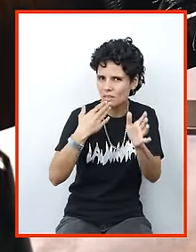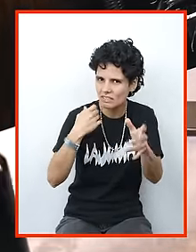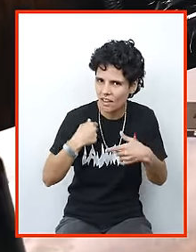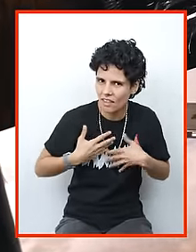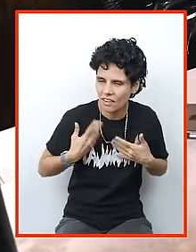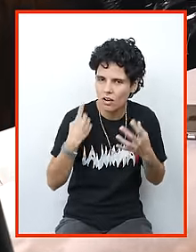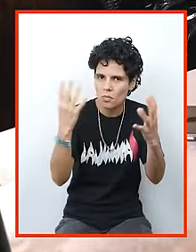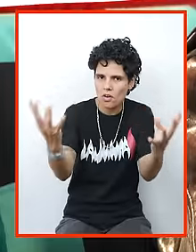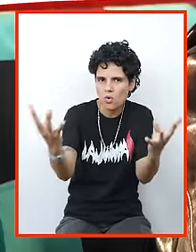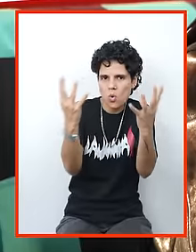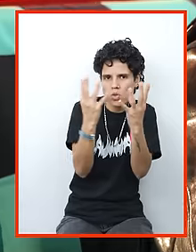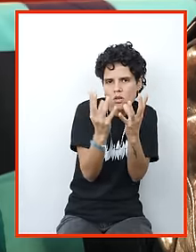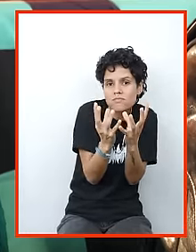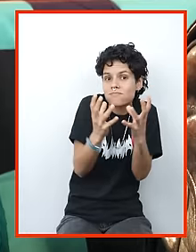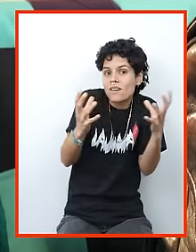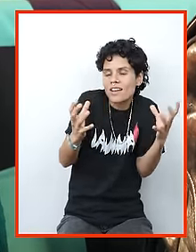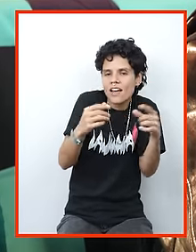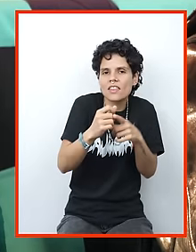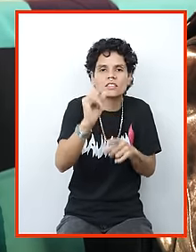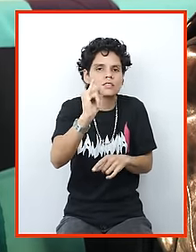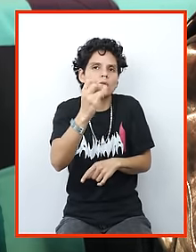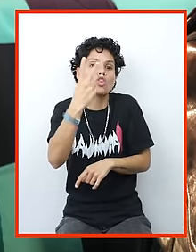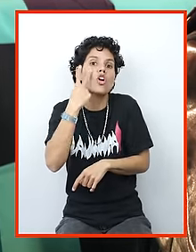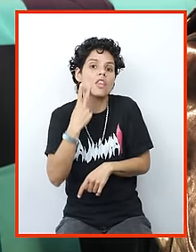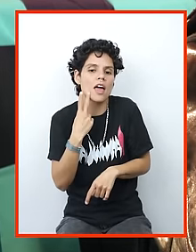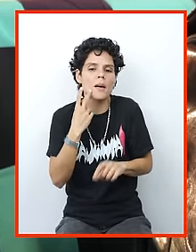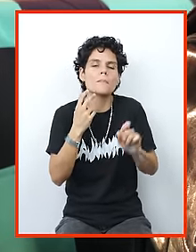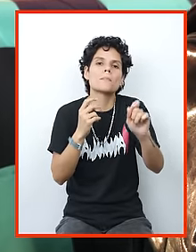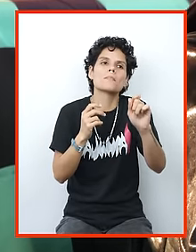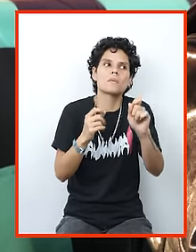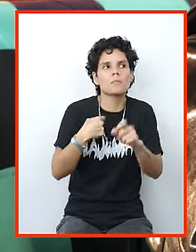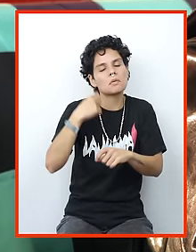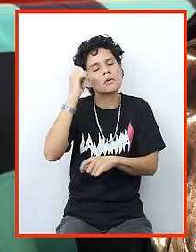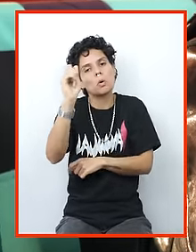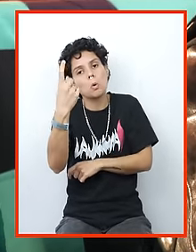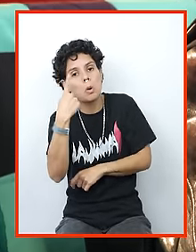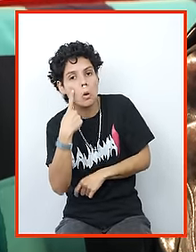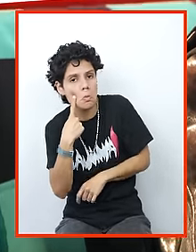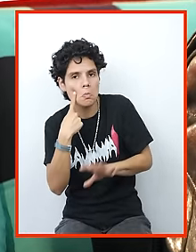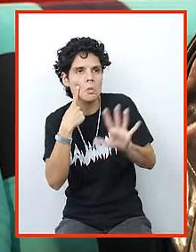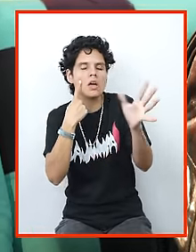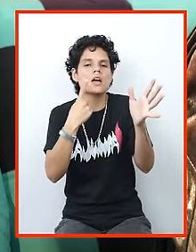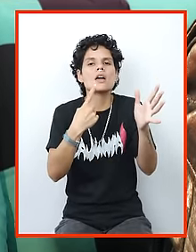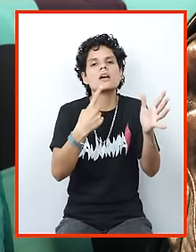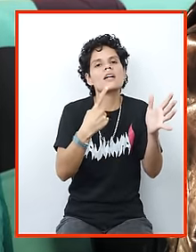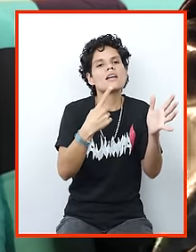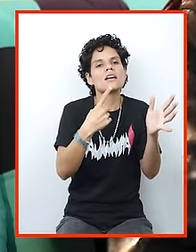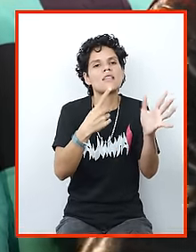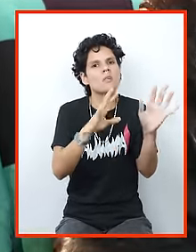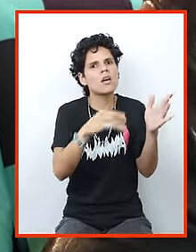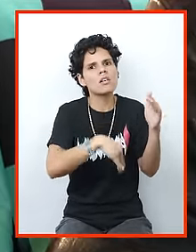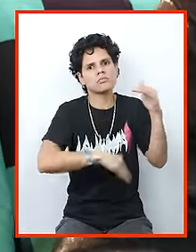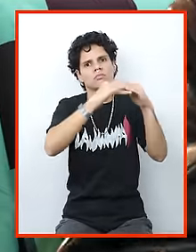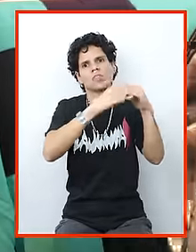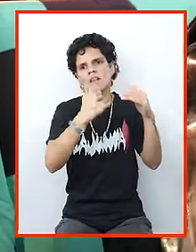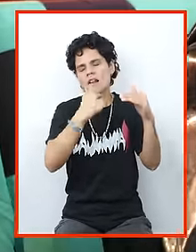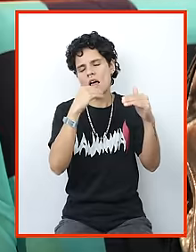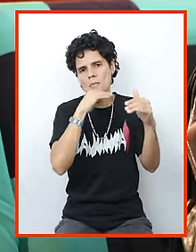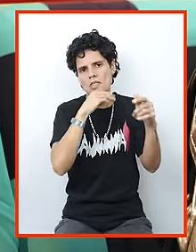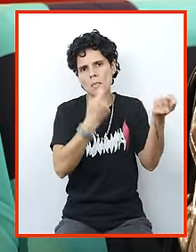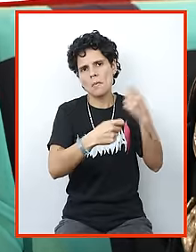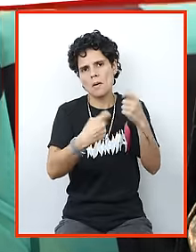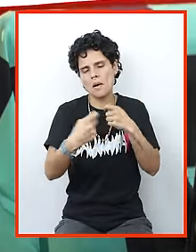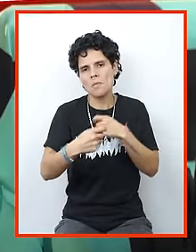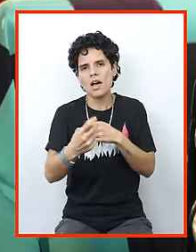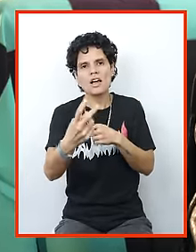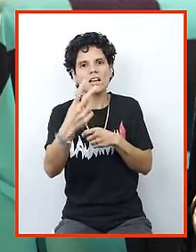Sí, porque llenamos igual, hicimos dos shows, dos días, íbamos a hacer uno primero, pero se llenó, así que hicimos el segundo día y fue bonito